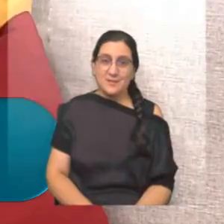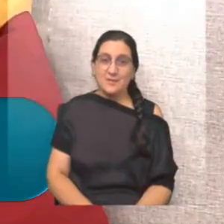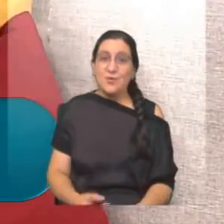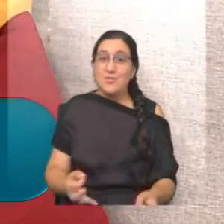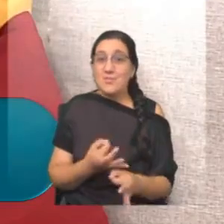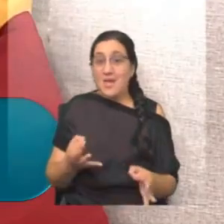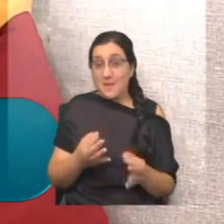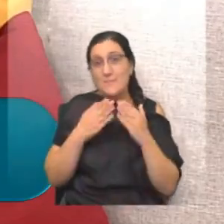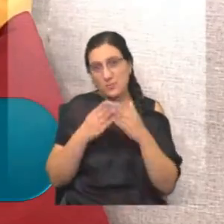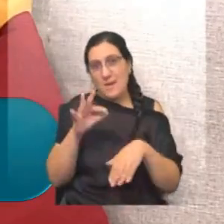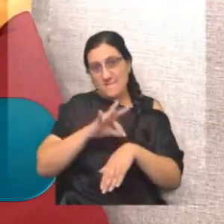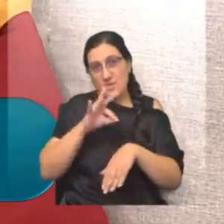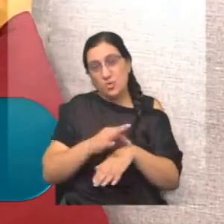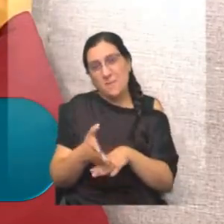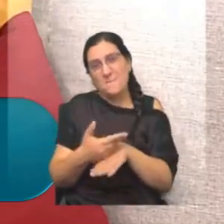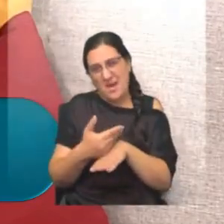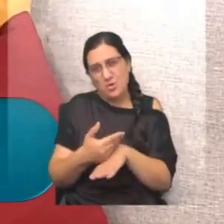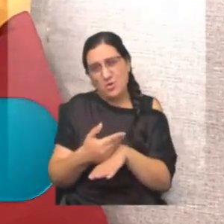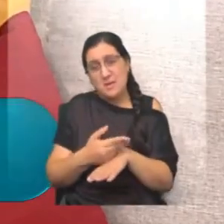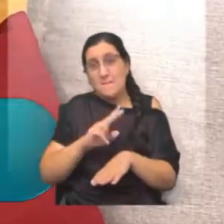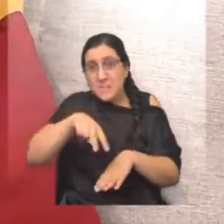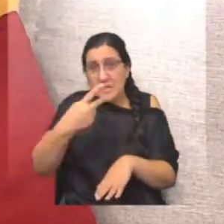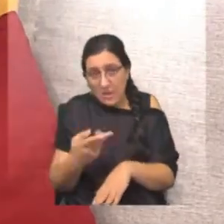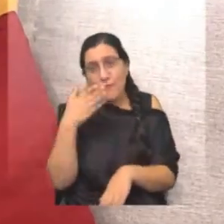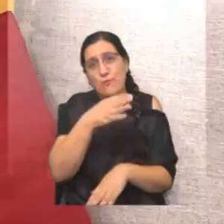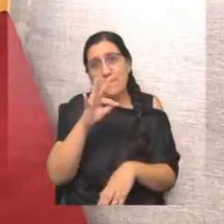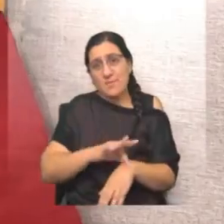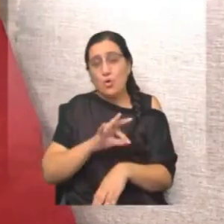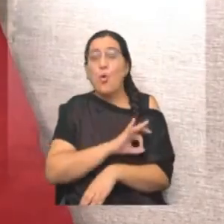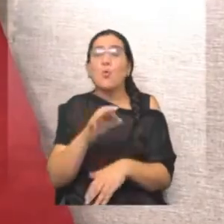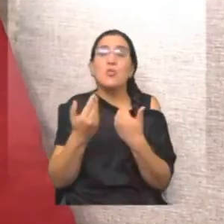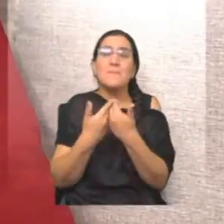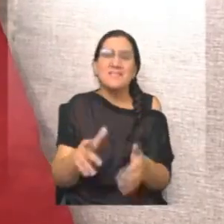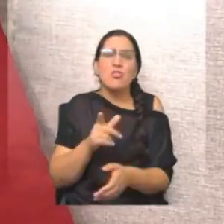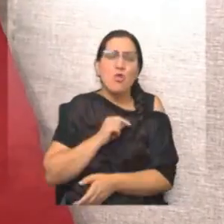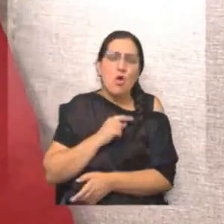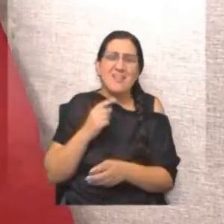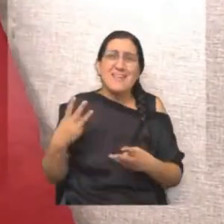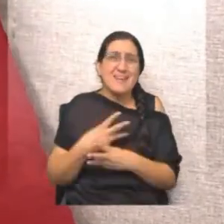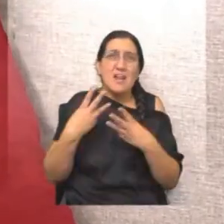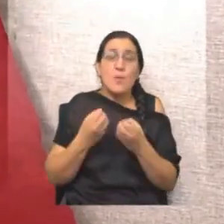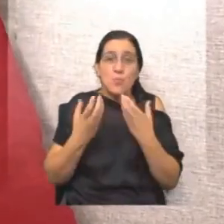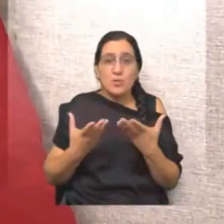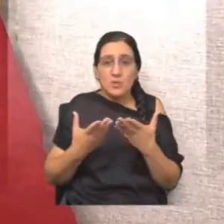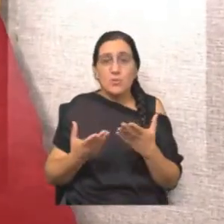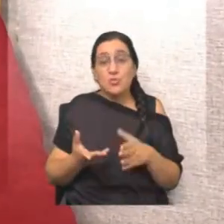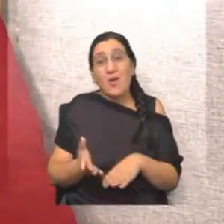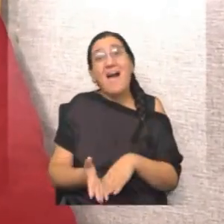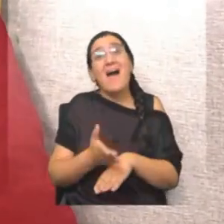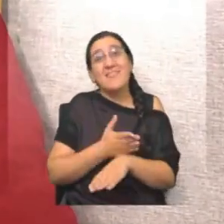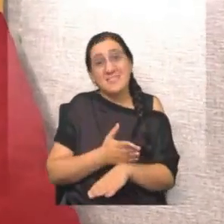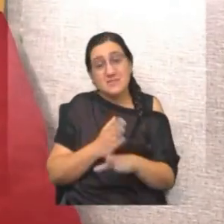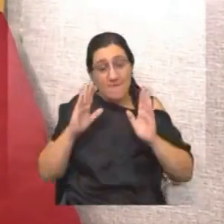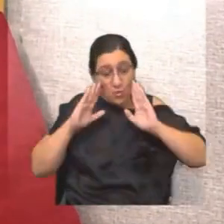hacer la consulta temprana, cuando estoy frente a este tipo de actividades, o cuando comienzan los dolores en general. Porque cuanto más temprano se hacen los